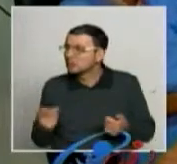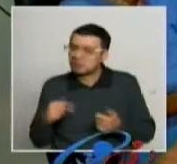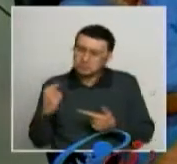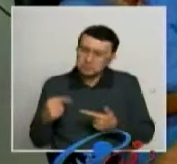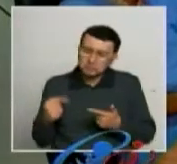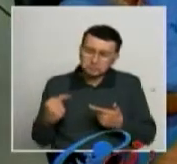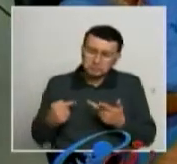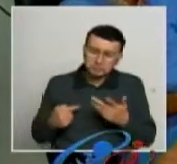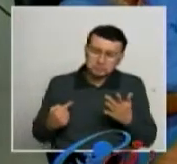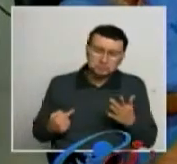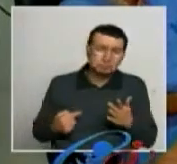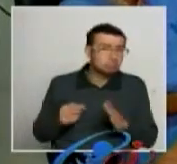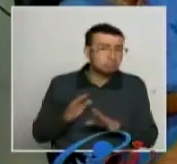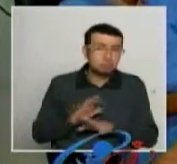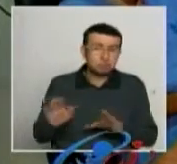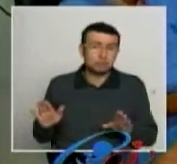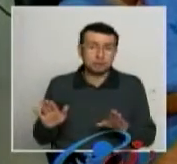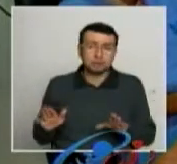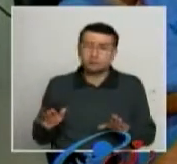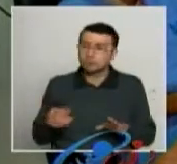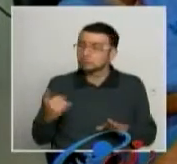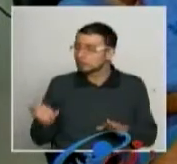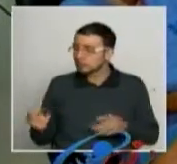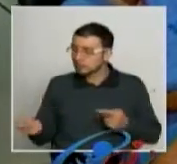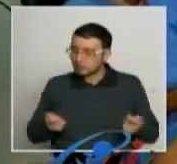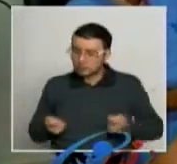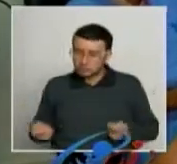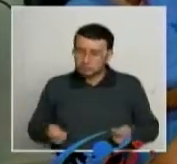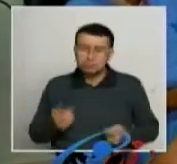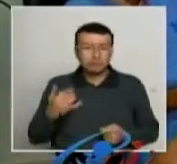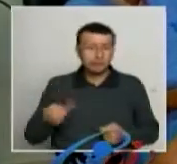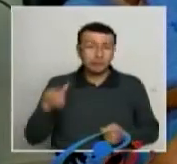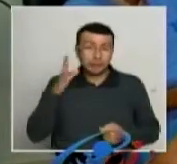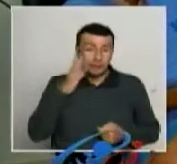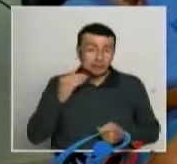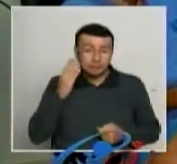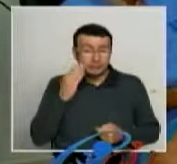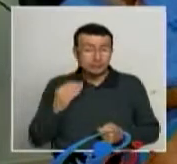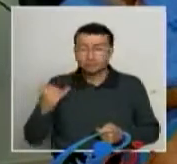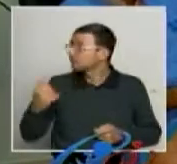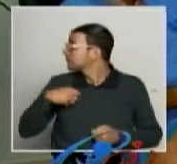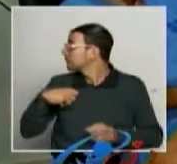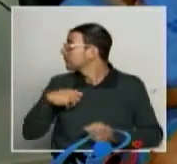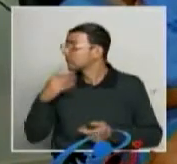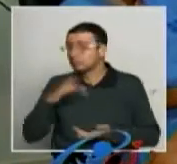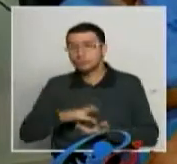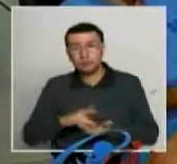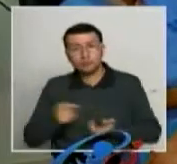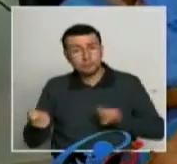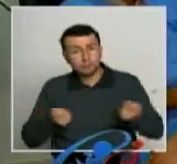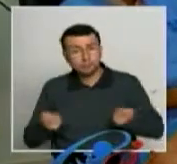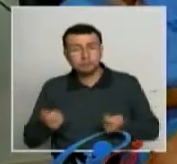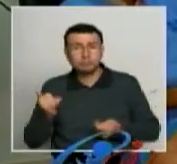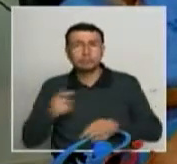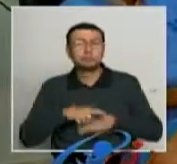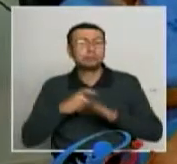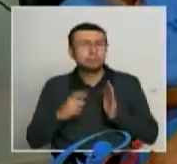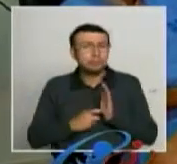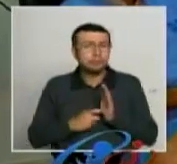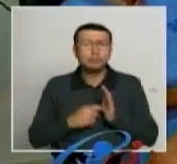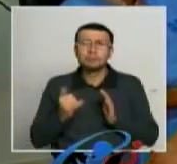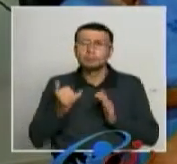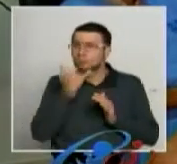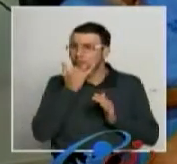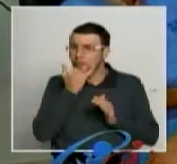y por lo que uno ve al examen físico. Y ya pues con la experiencia que llevamos nosotros dentro de este tipo de tratamientos, ya podemos muchas